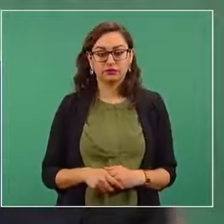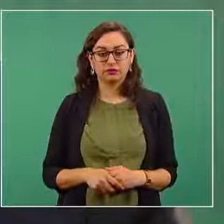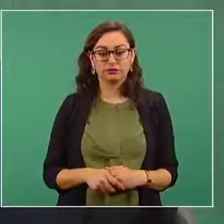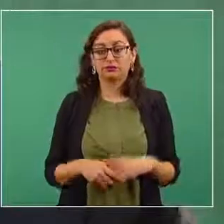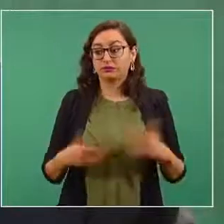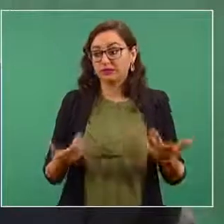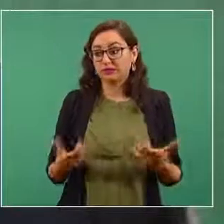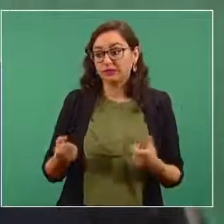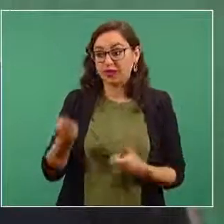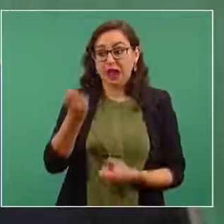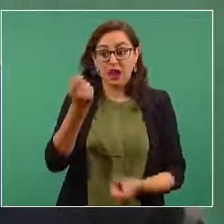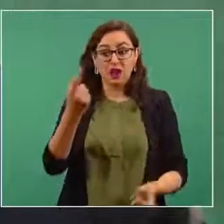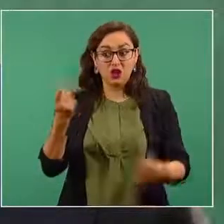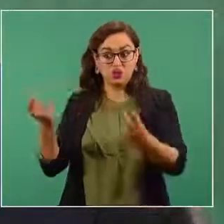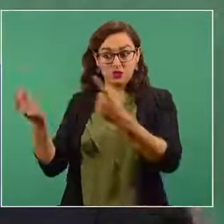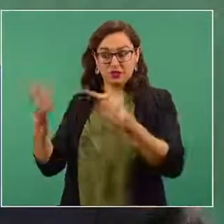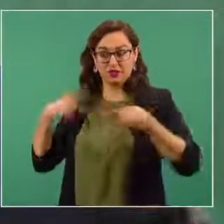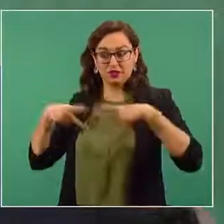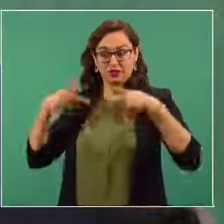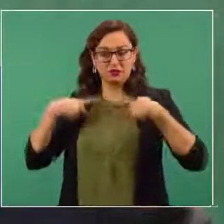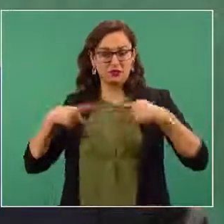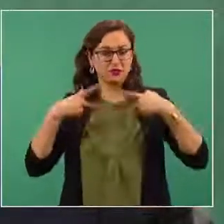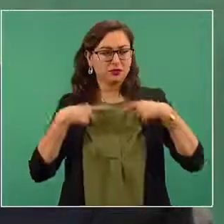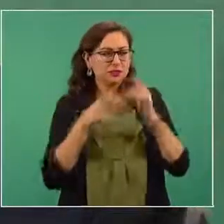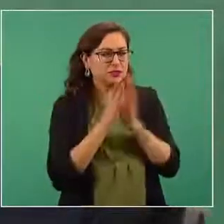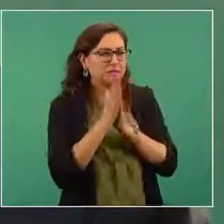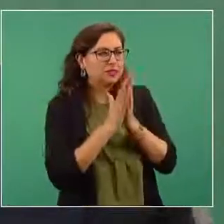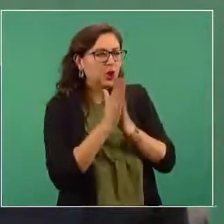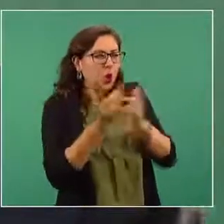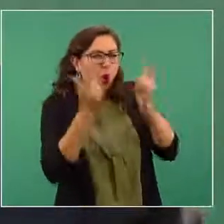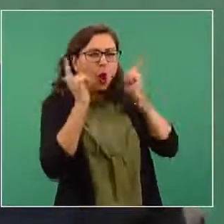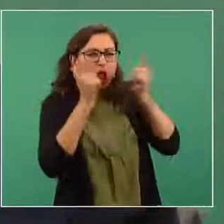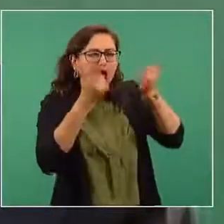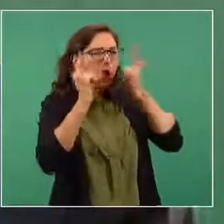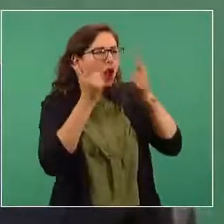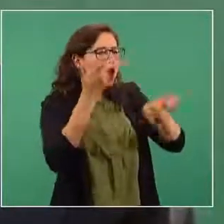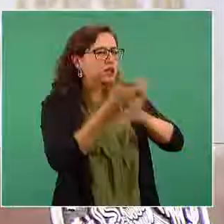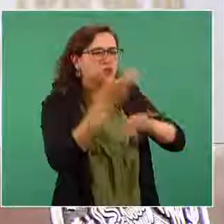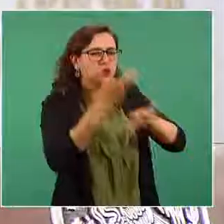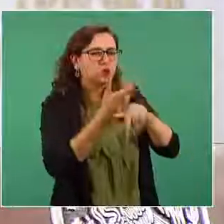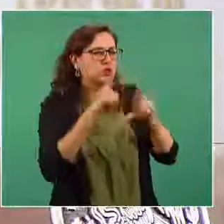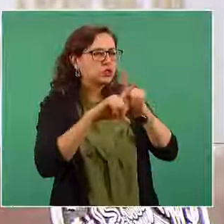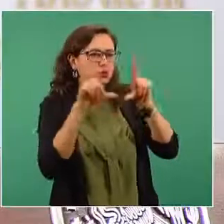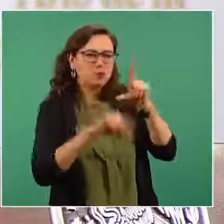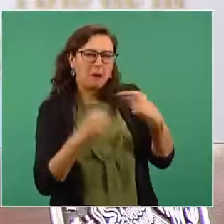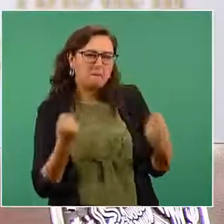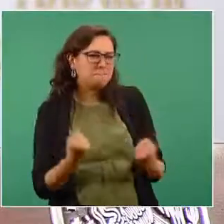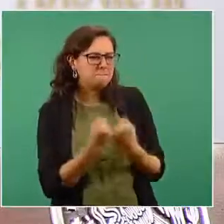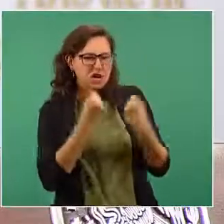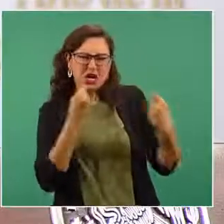no nos entendiéramos, que prevalecieran los desencuentros